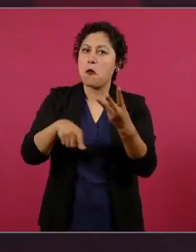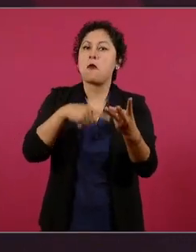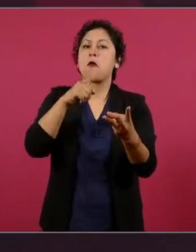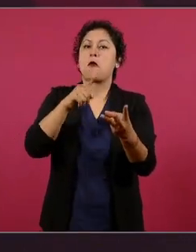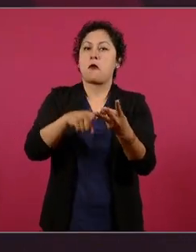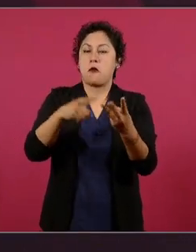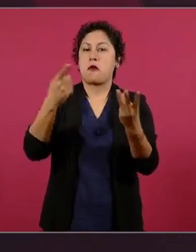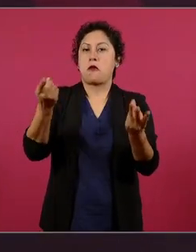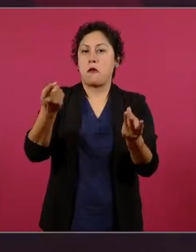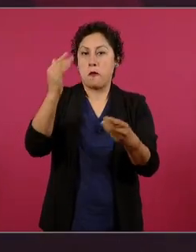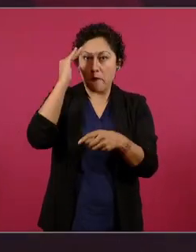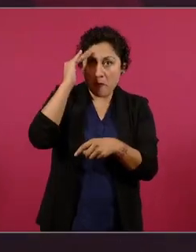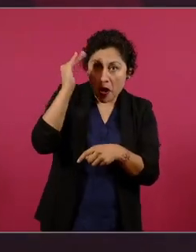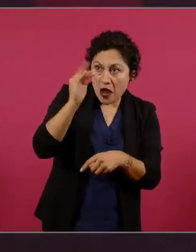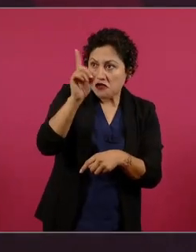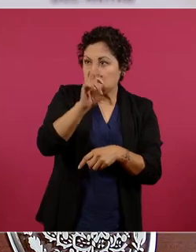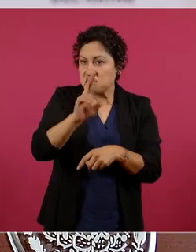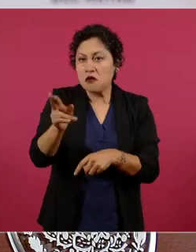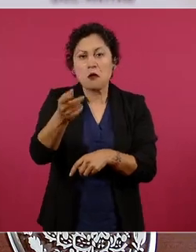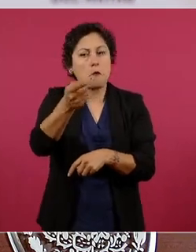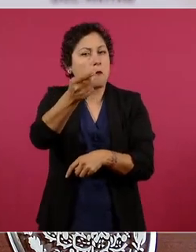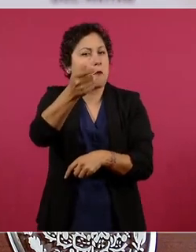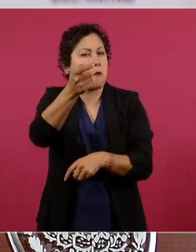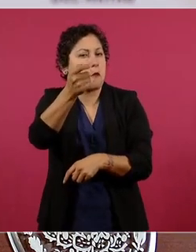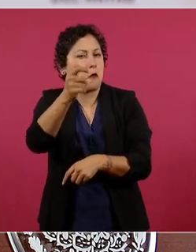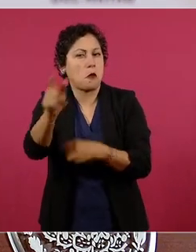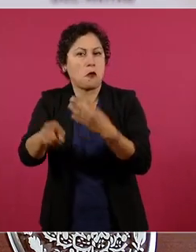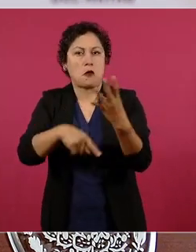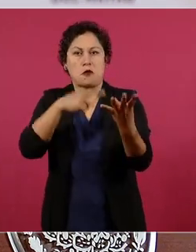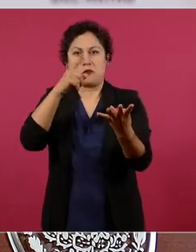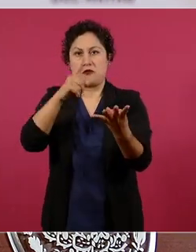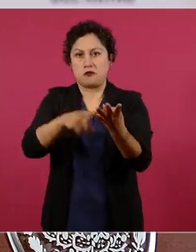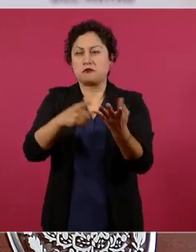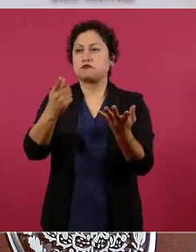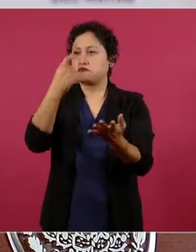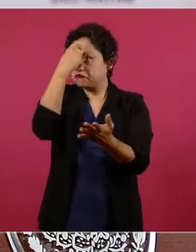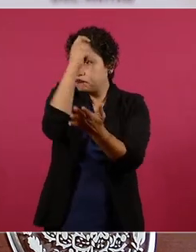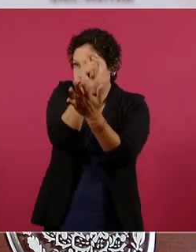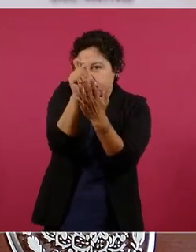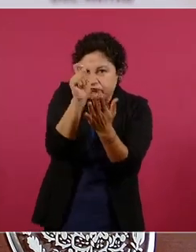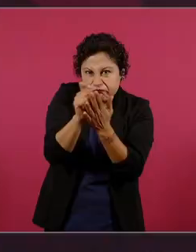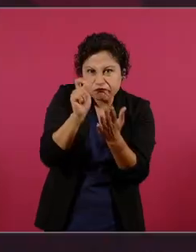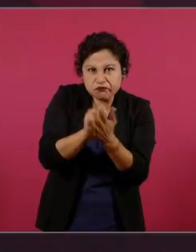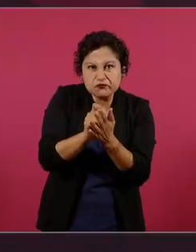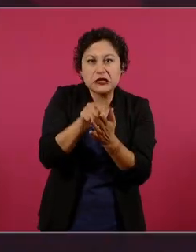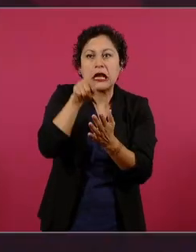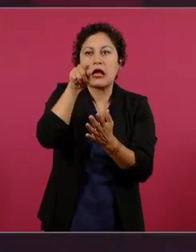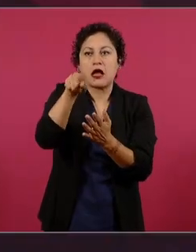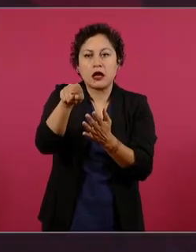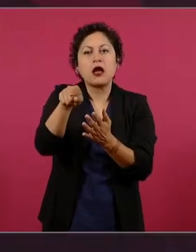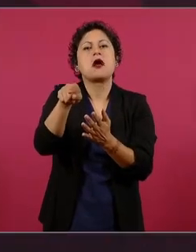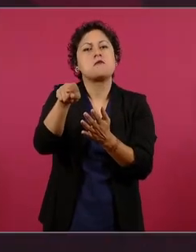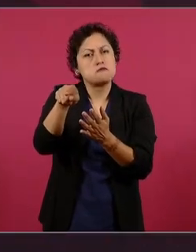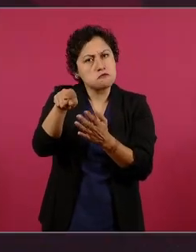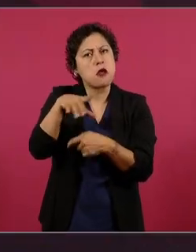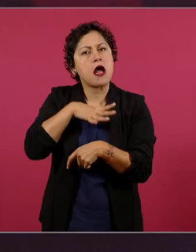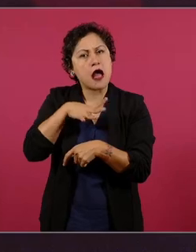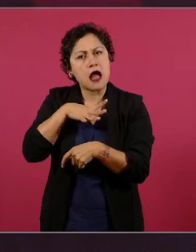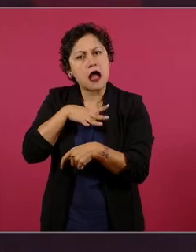pues sí, también, pero no de los famosos, esos todos están